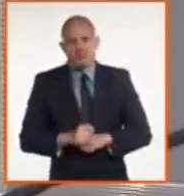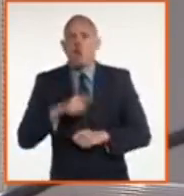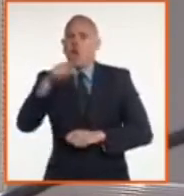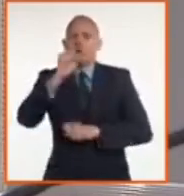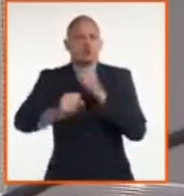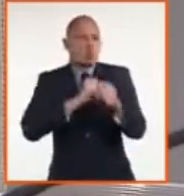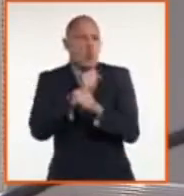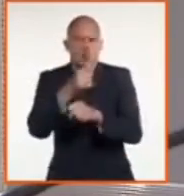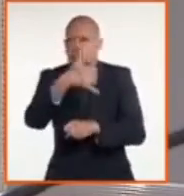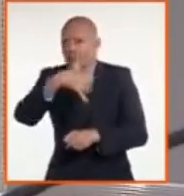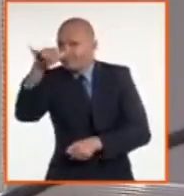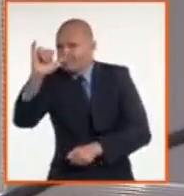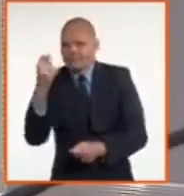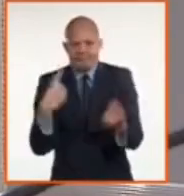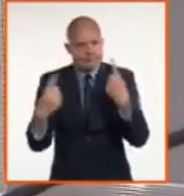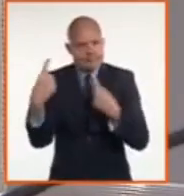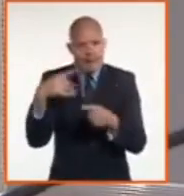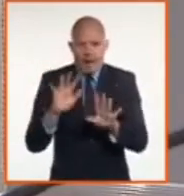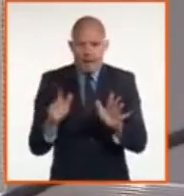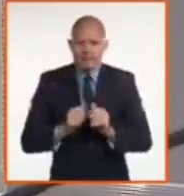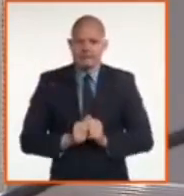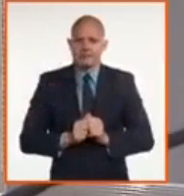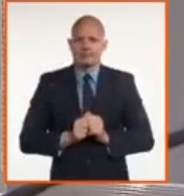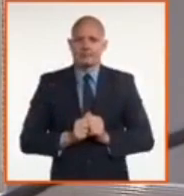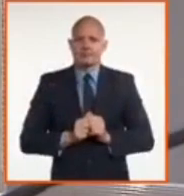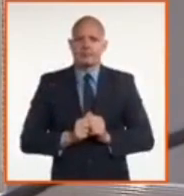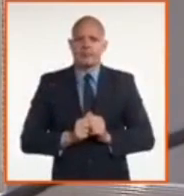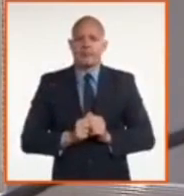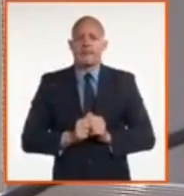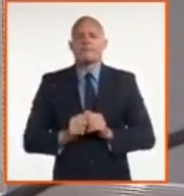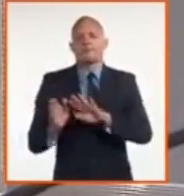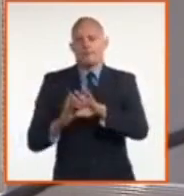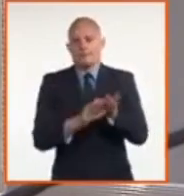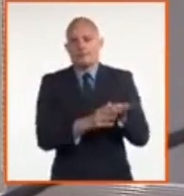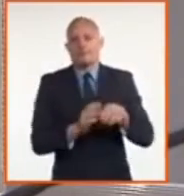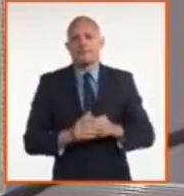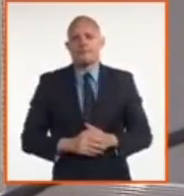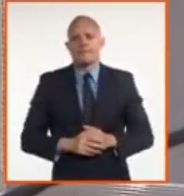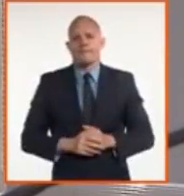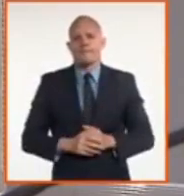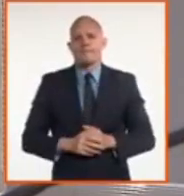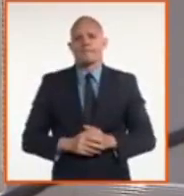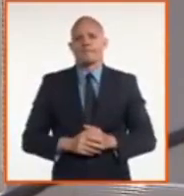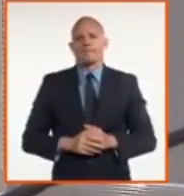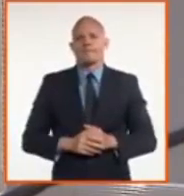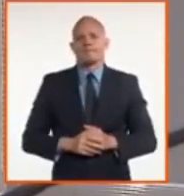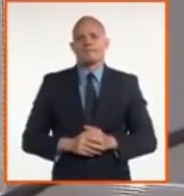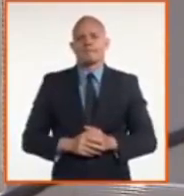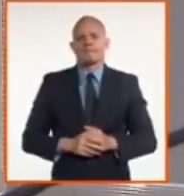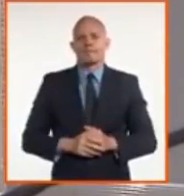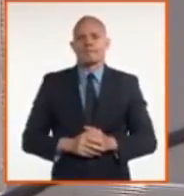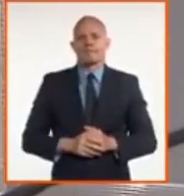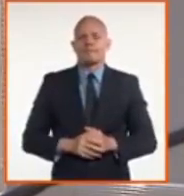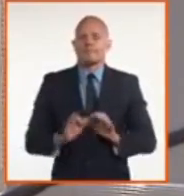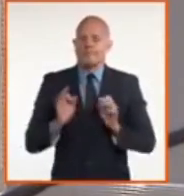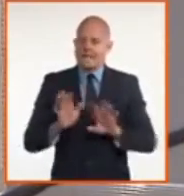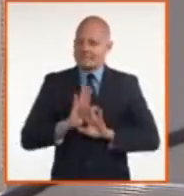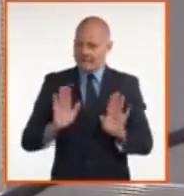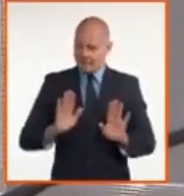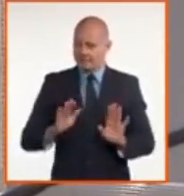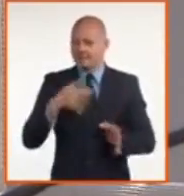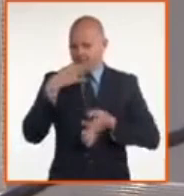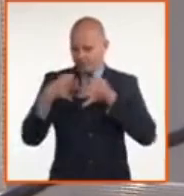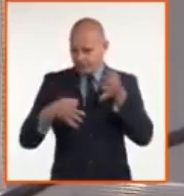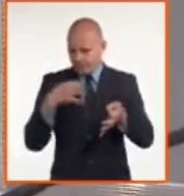diseñado qué van a hacer las operaciones acá decanos cadenas hemos establecido que